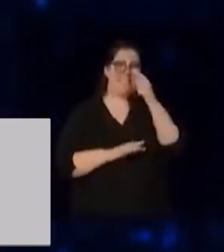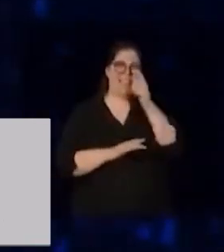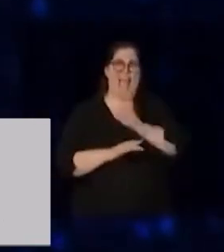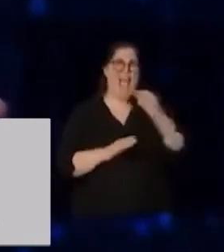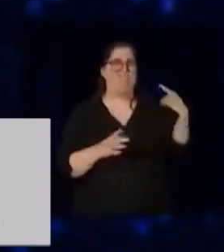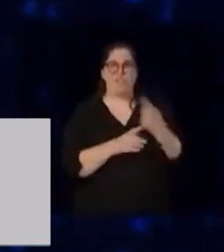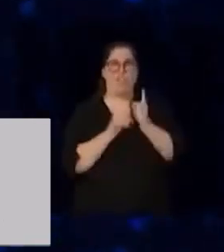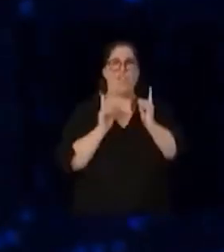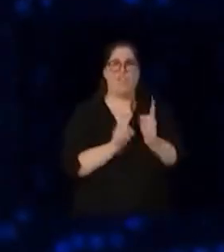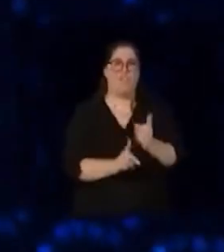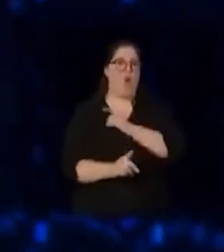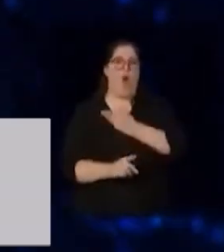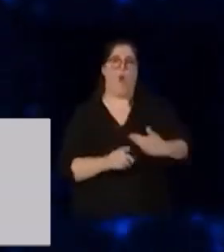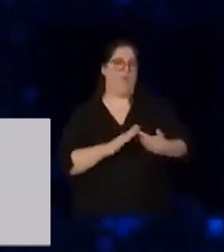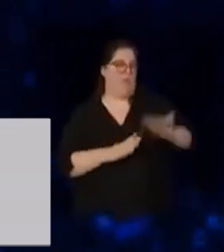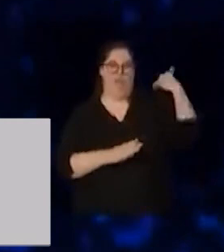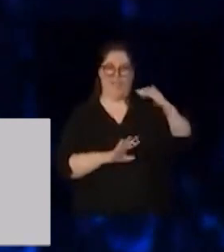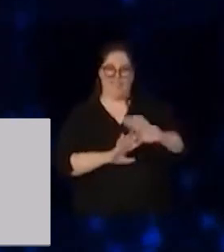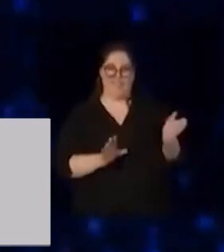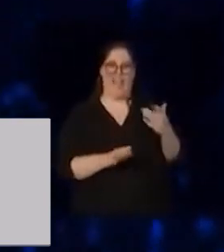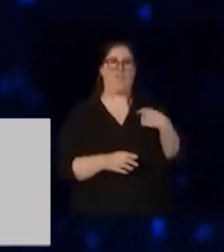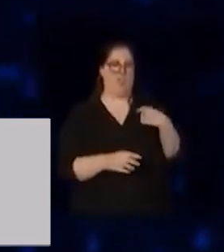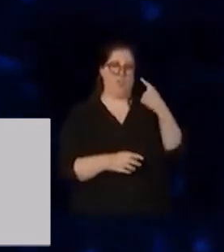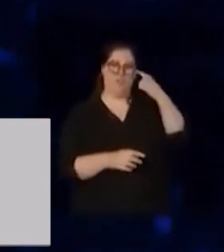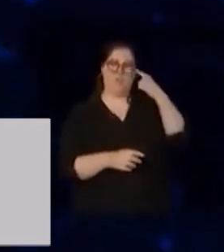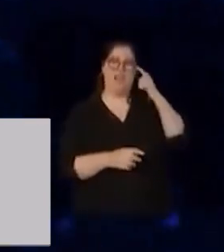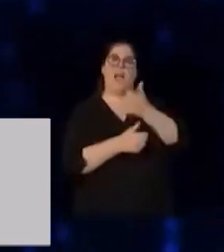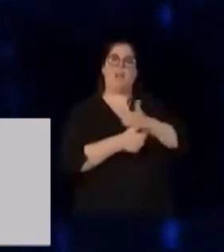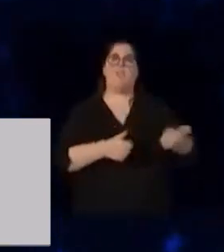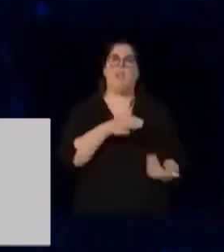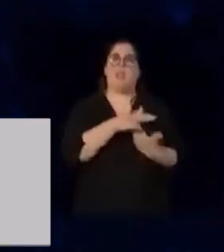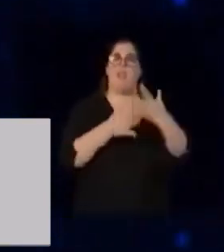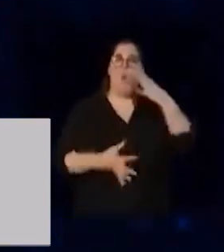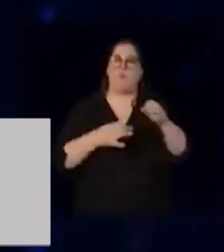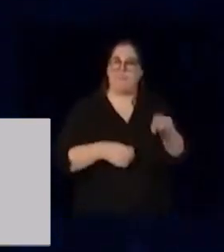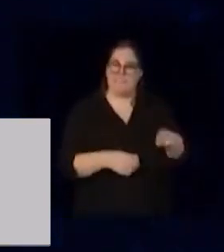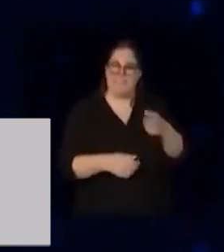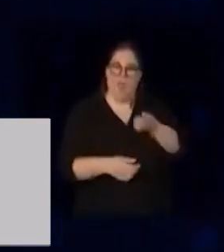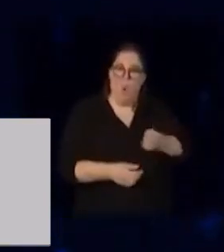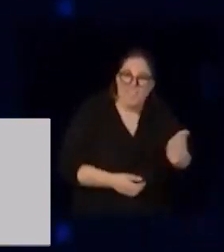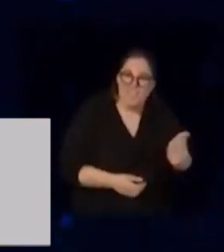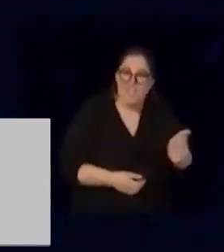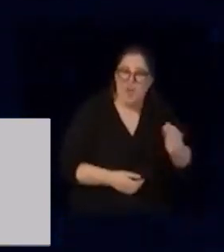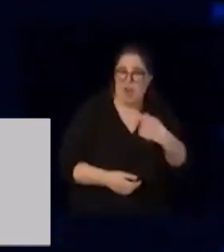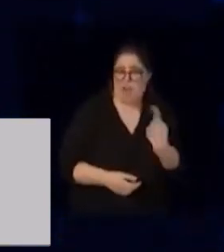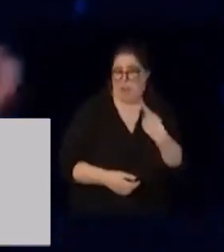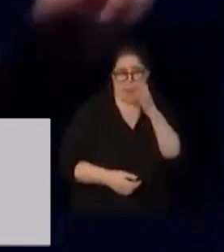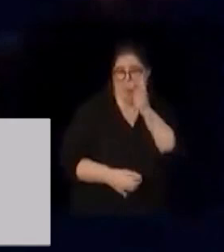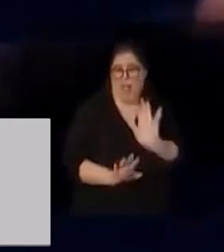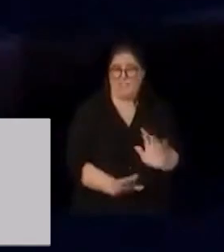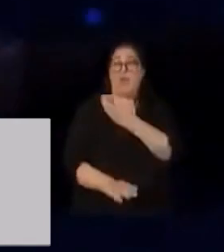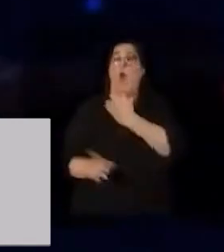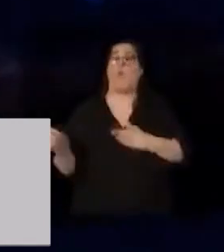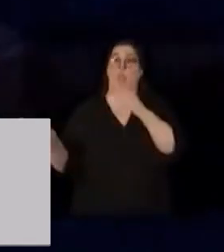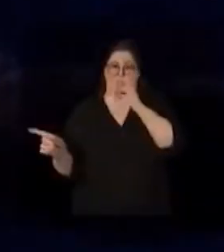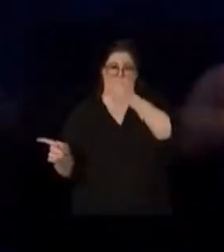Jamás se nos ocurriría iniciarle juicio al Superior Tribunal de Justicia, como hace el Gobierno Nacional de Massa con